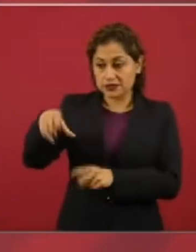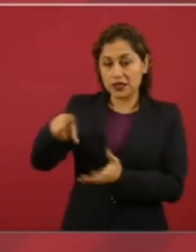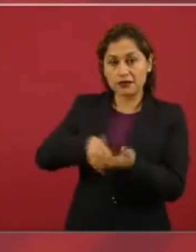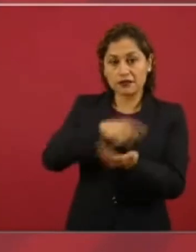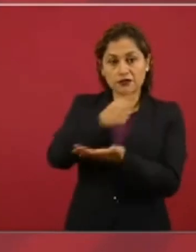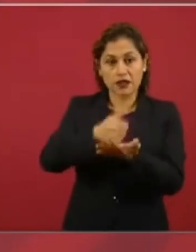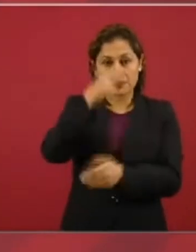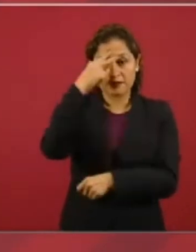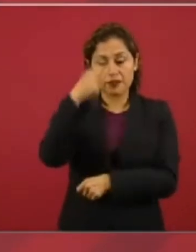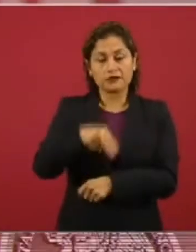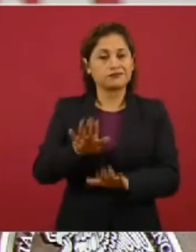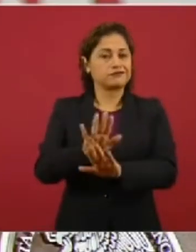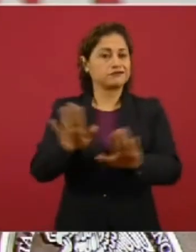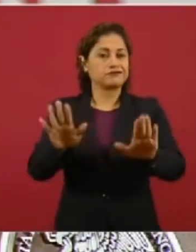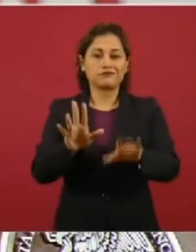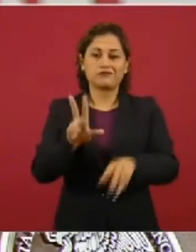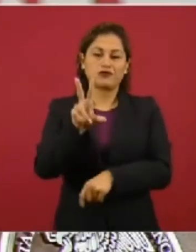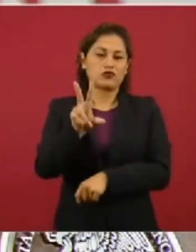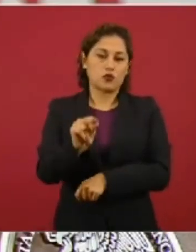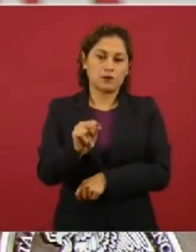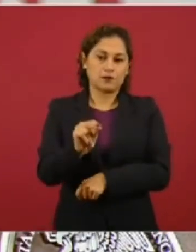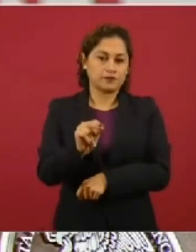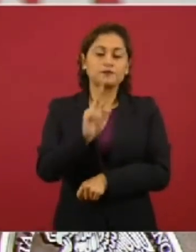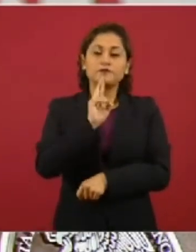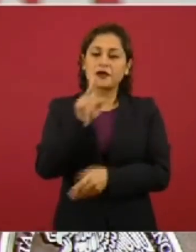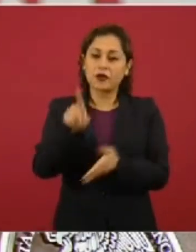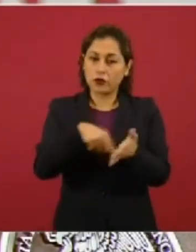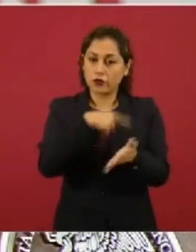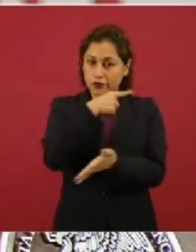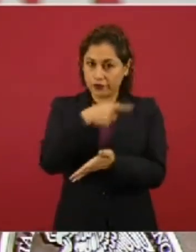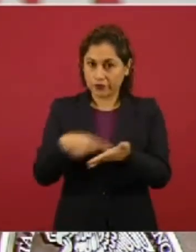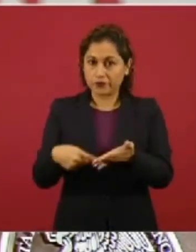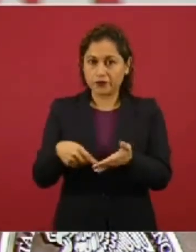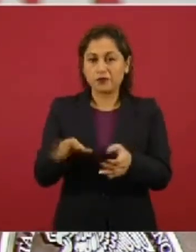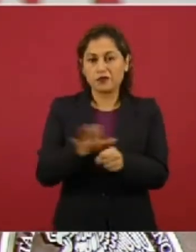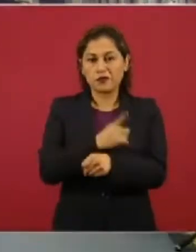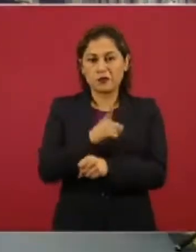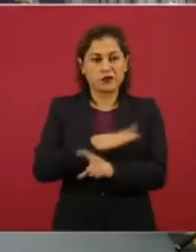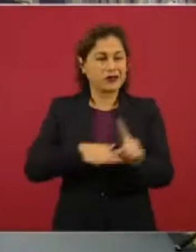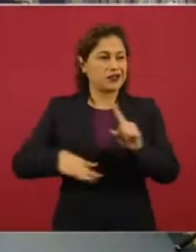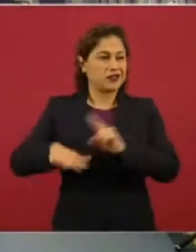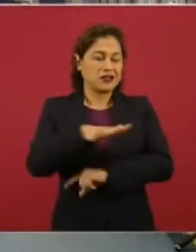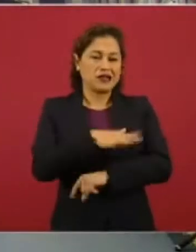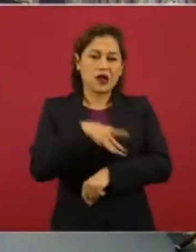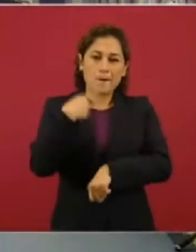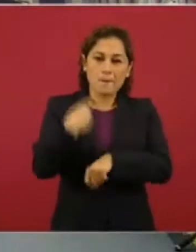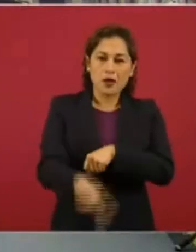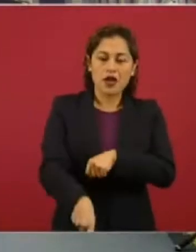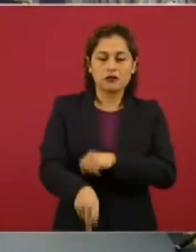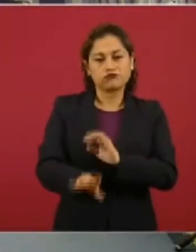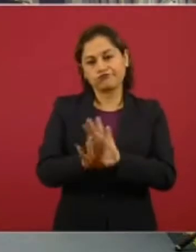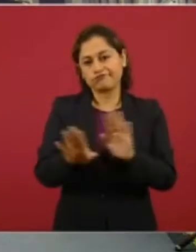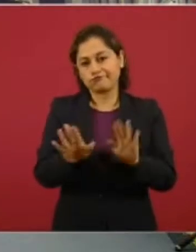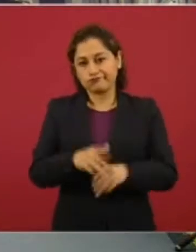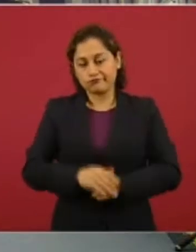gira en la Ciudad de México por la situación que prevalece,